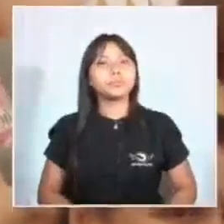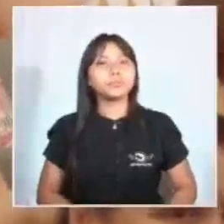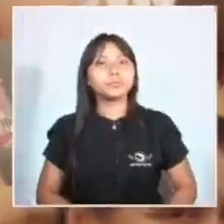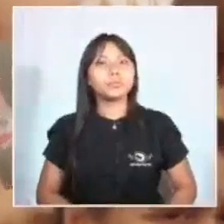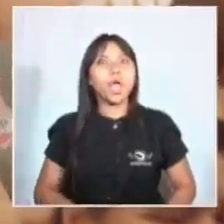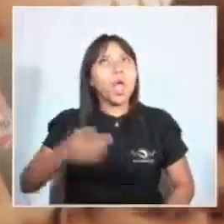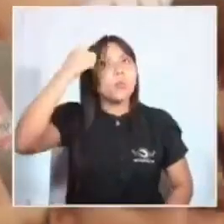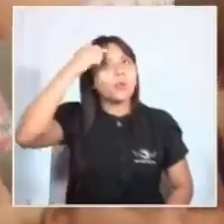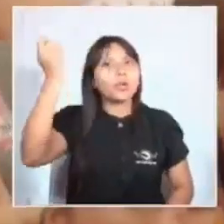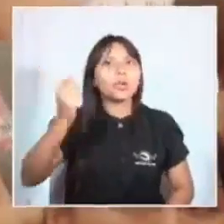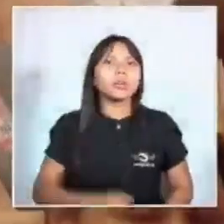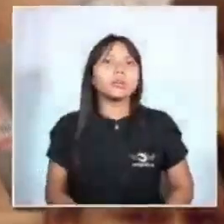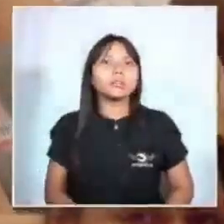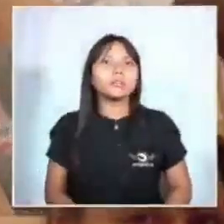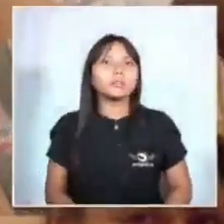Porque